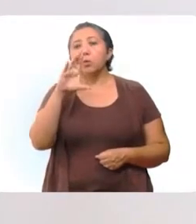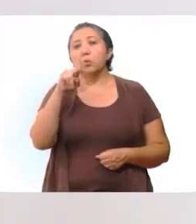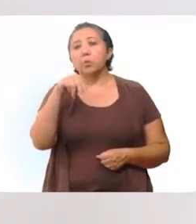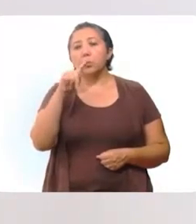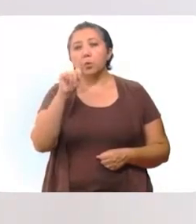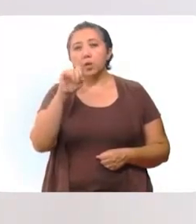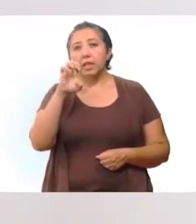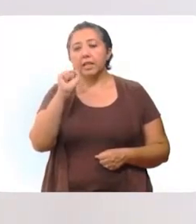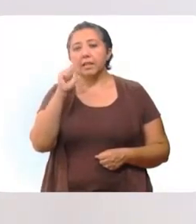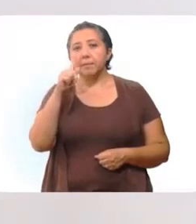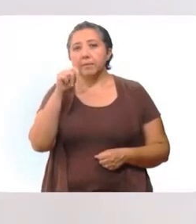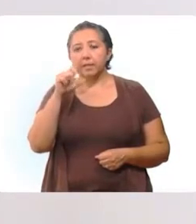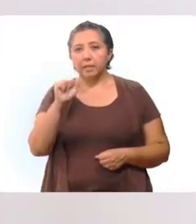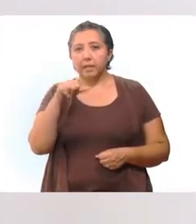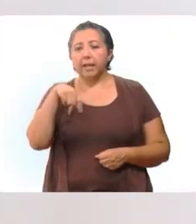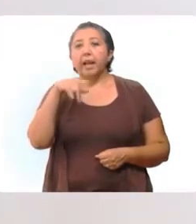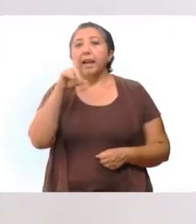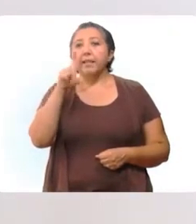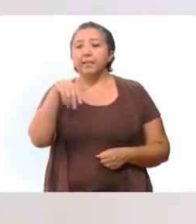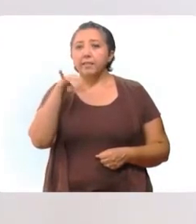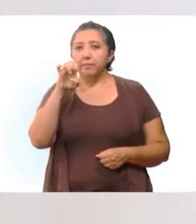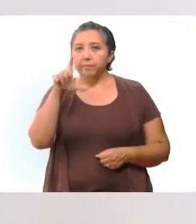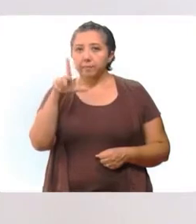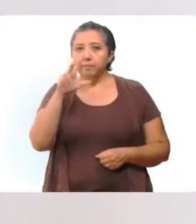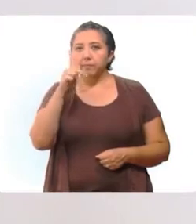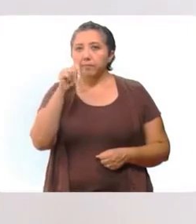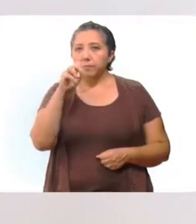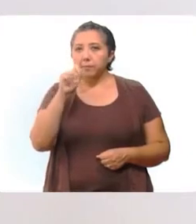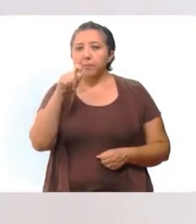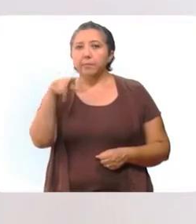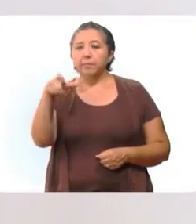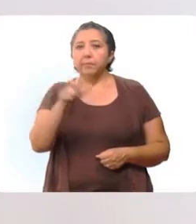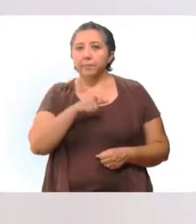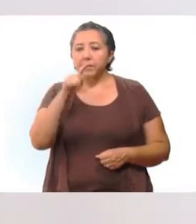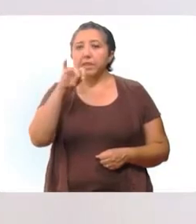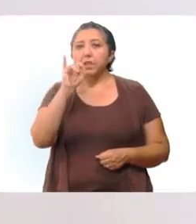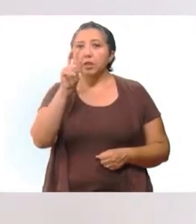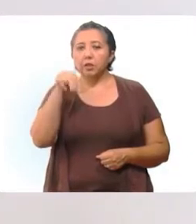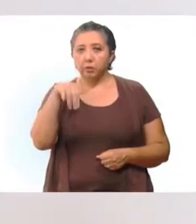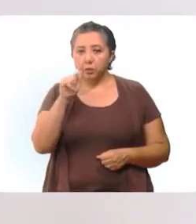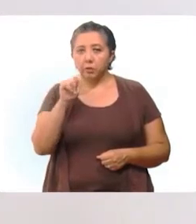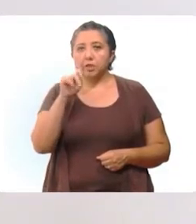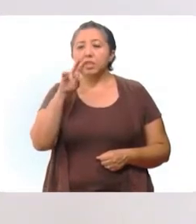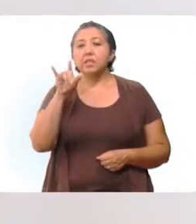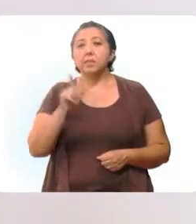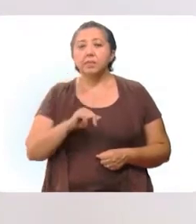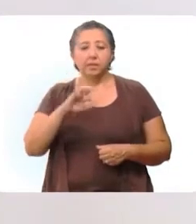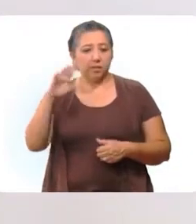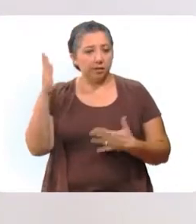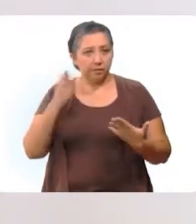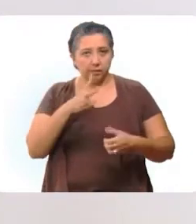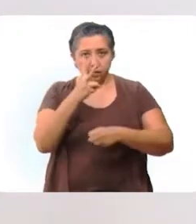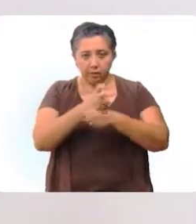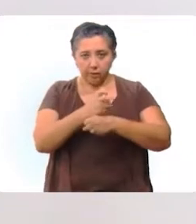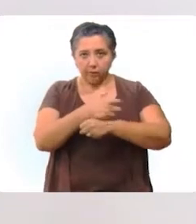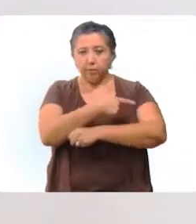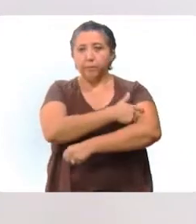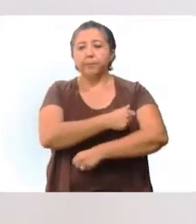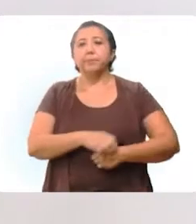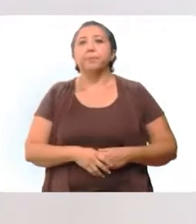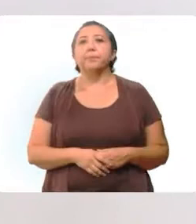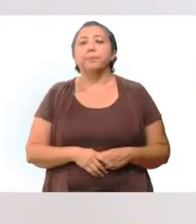Cuncunul, Espita, Ticul, Aquil, Izamal, Maxcanú, Peto, Tecash, Tinum y Tizimín comenzaron a recibir sus segundas